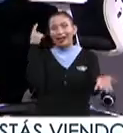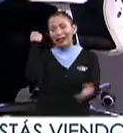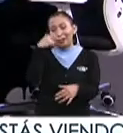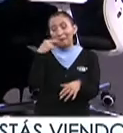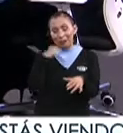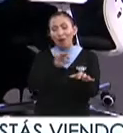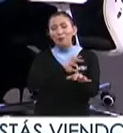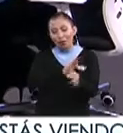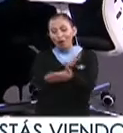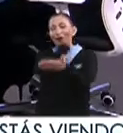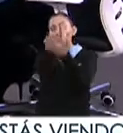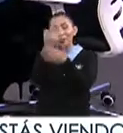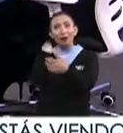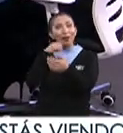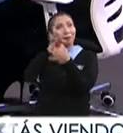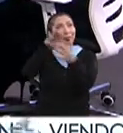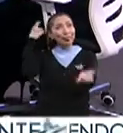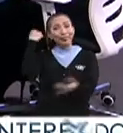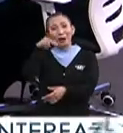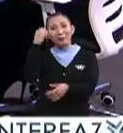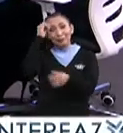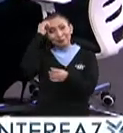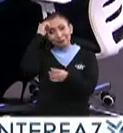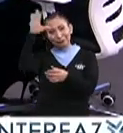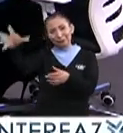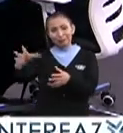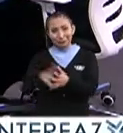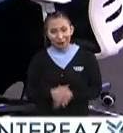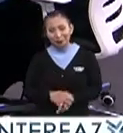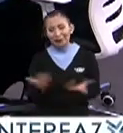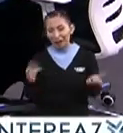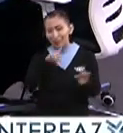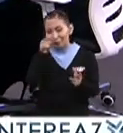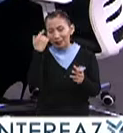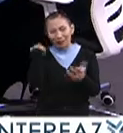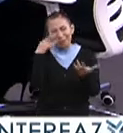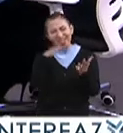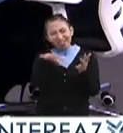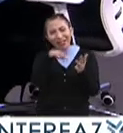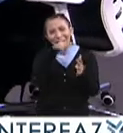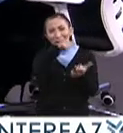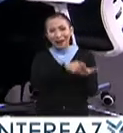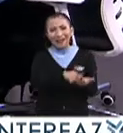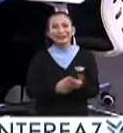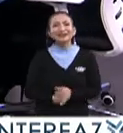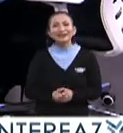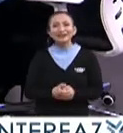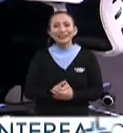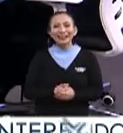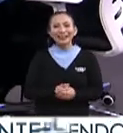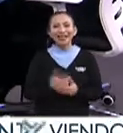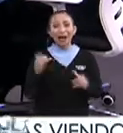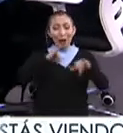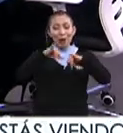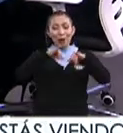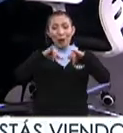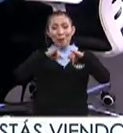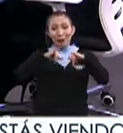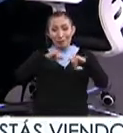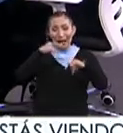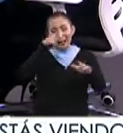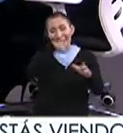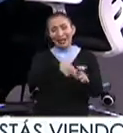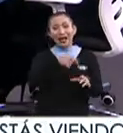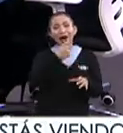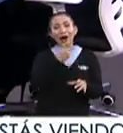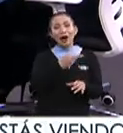Sabes llegar, pero... Sé llegar, pero... Sabes llegar, pero... Exactamente. Ahorita lo localizamos. Si tiene Google Maps, 25. búsquelo.